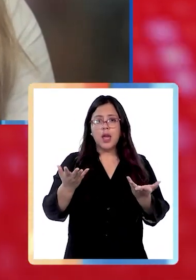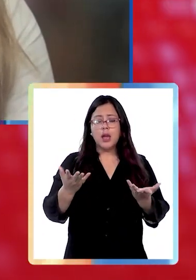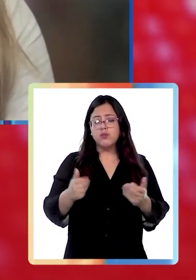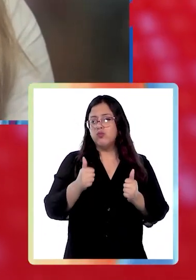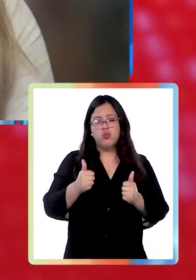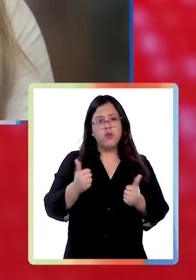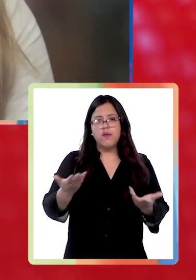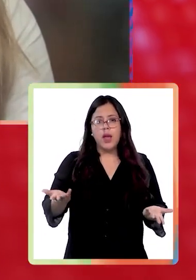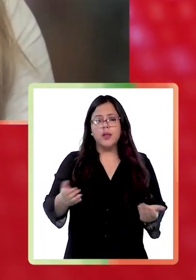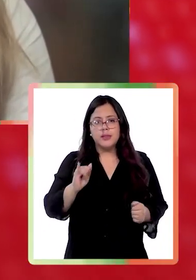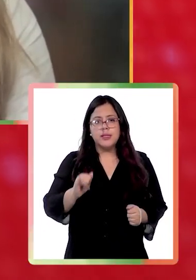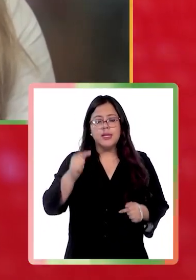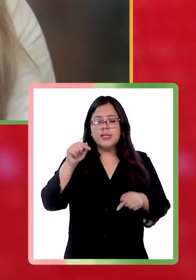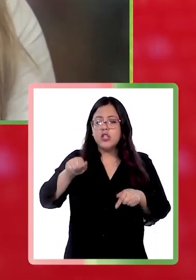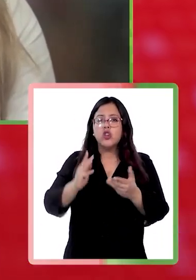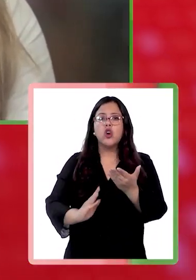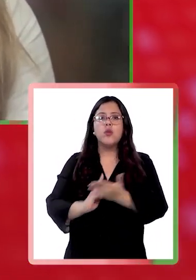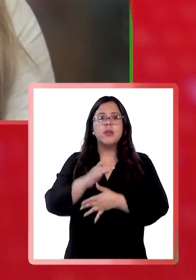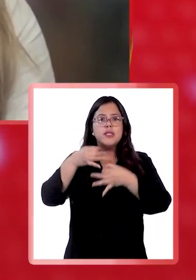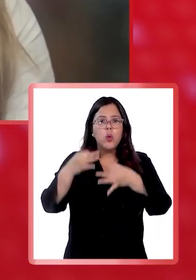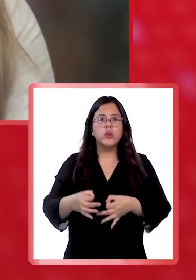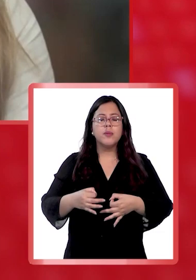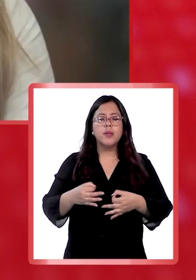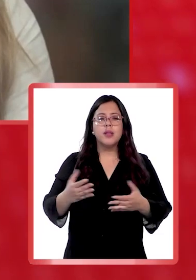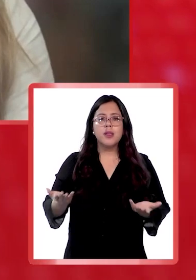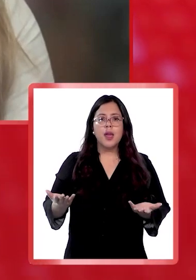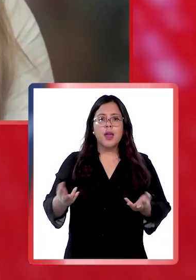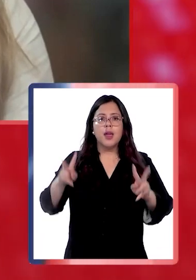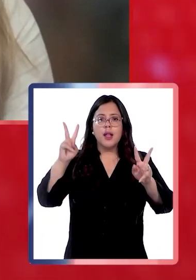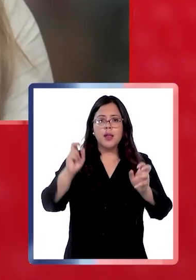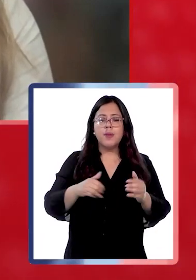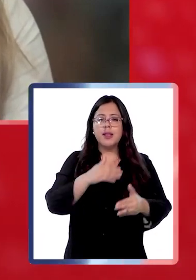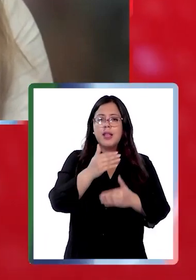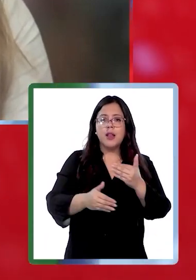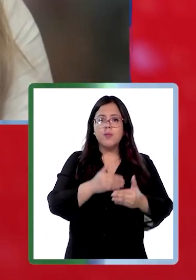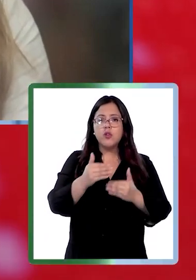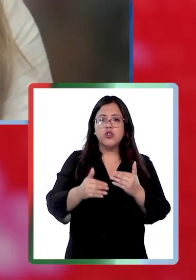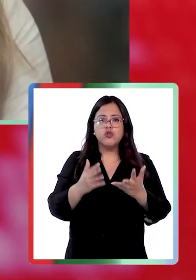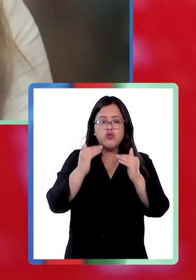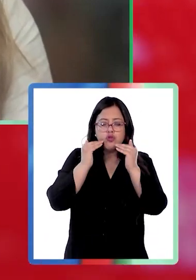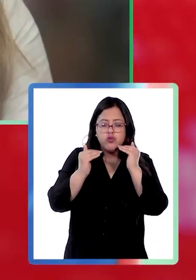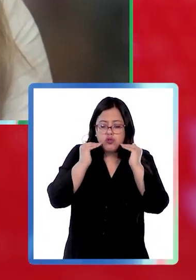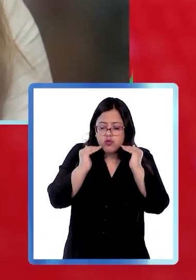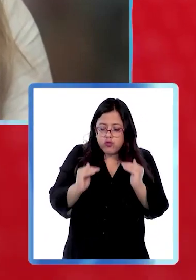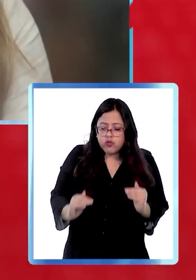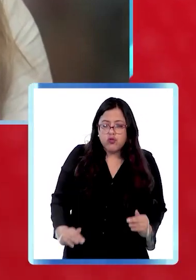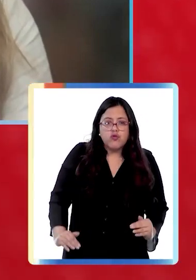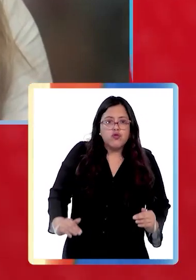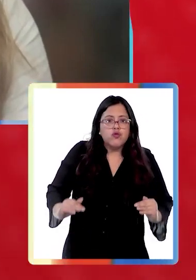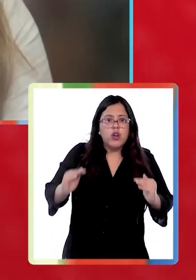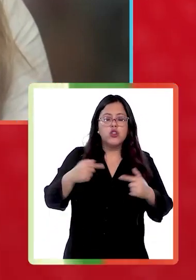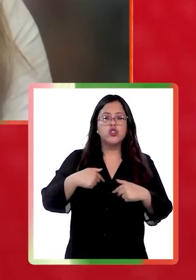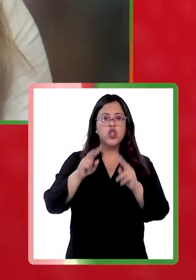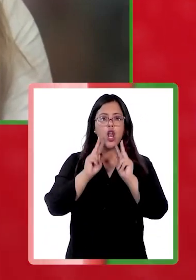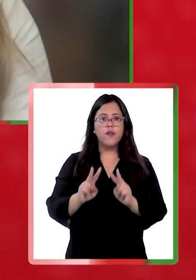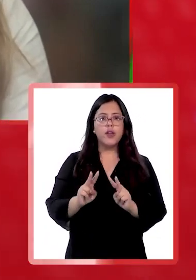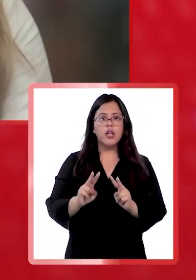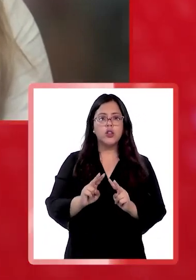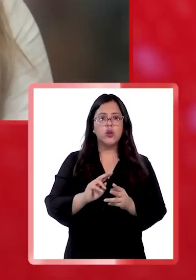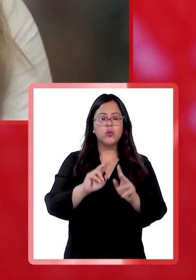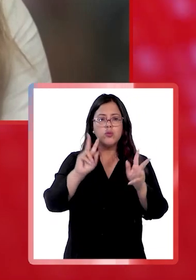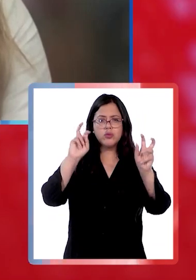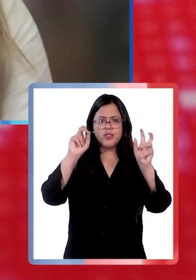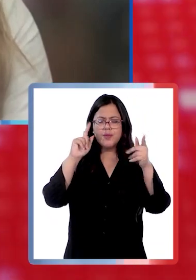sí, sumamente bien en ese aspecto. Y esto comienza un poco desde ya la etapa más infante de los niños, porque yo he visto,